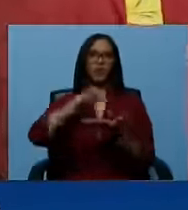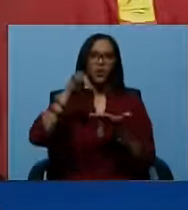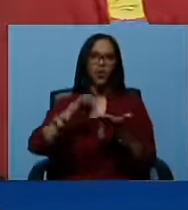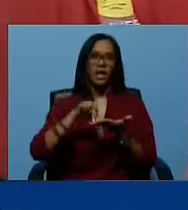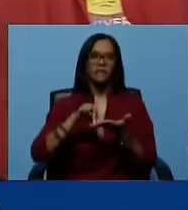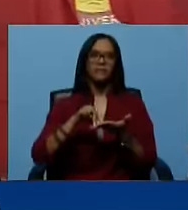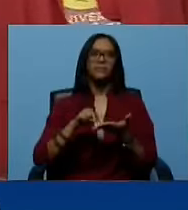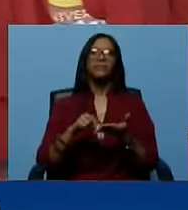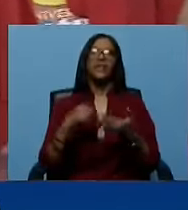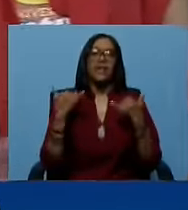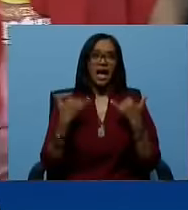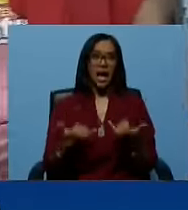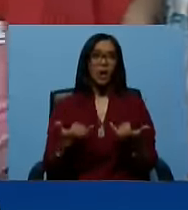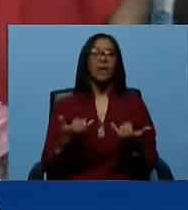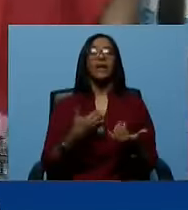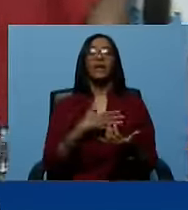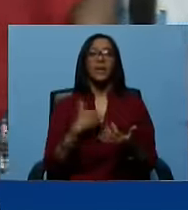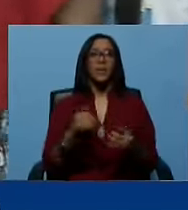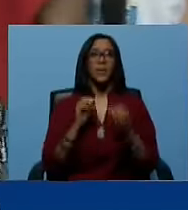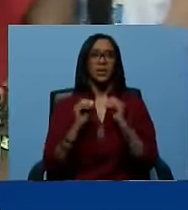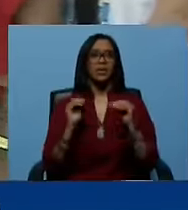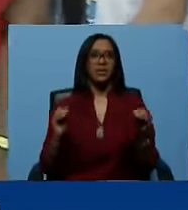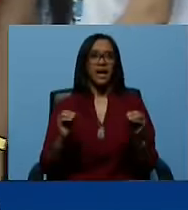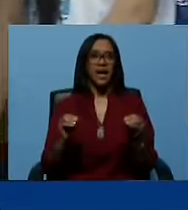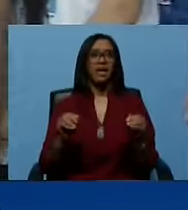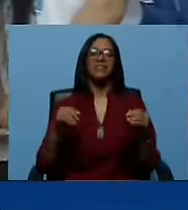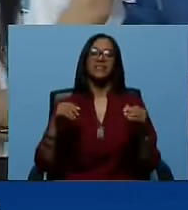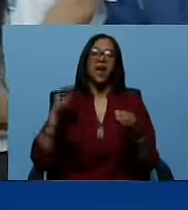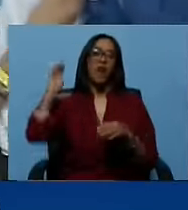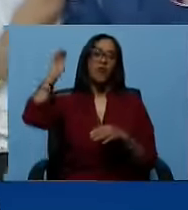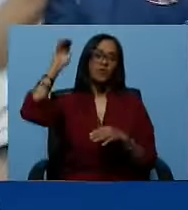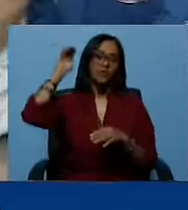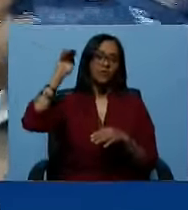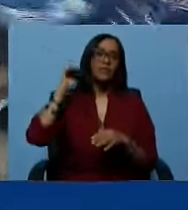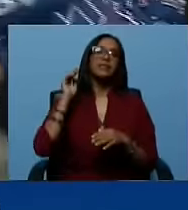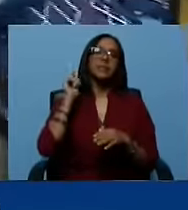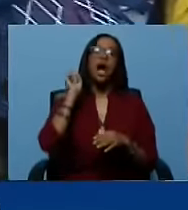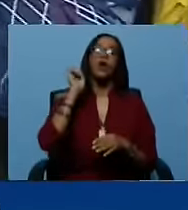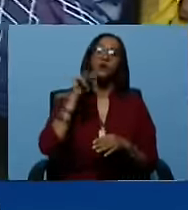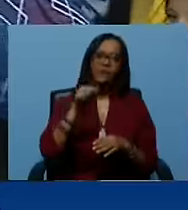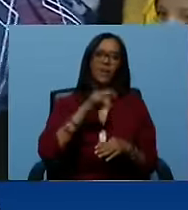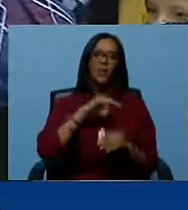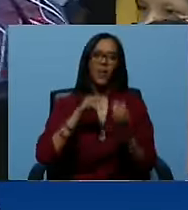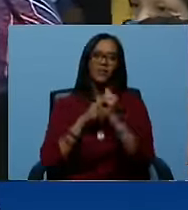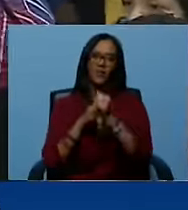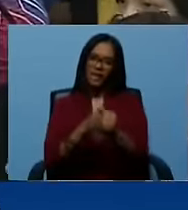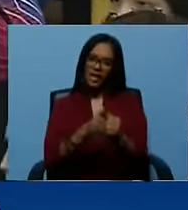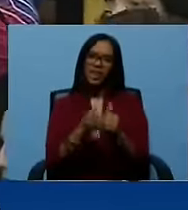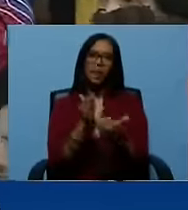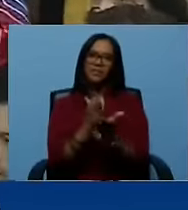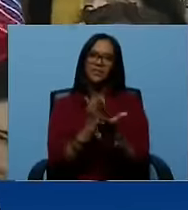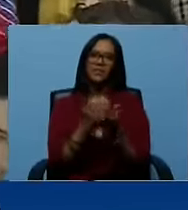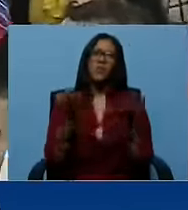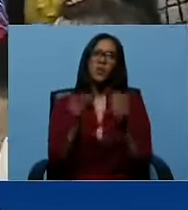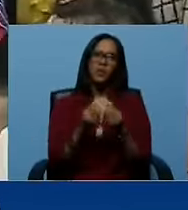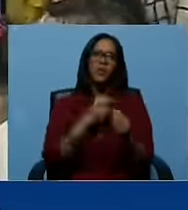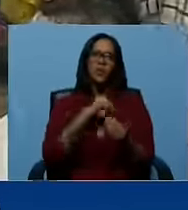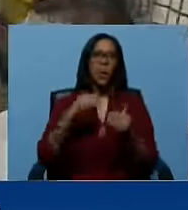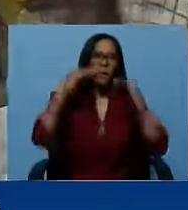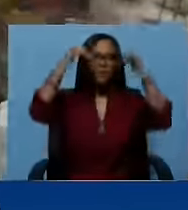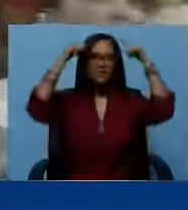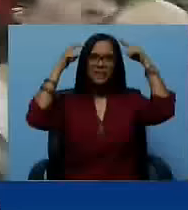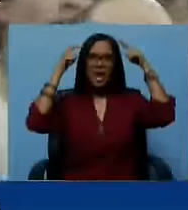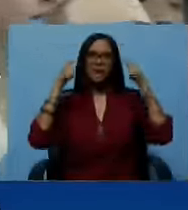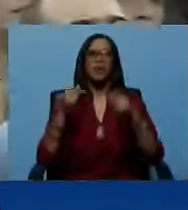ahora queremos convocarnos hacia el porvenir y sea usted nuestro guía como siempre, junto a nuestro comandante